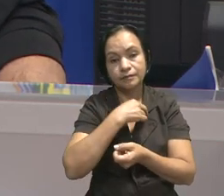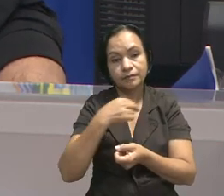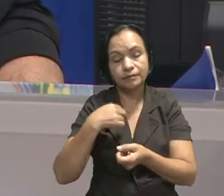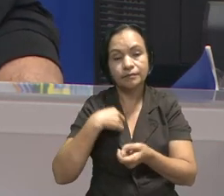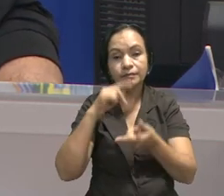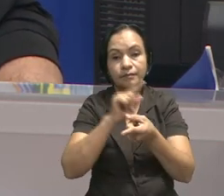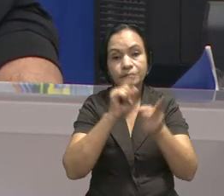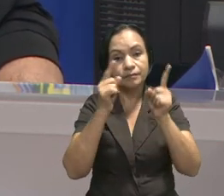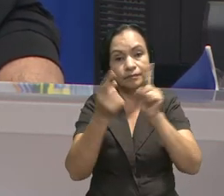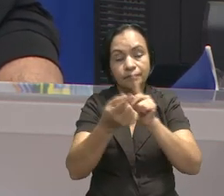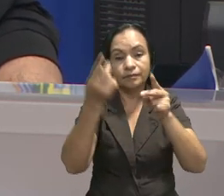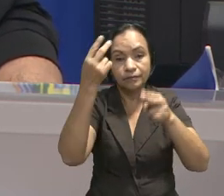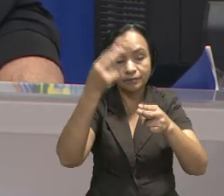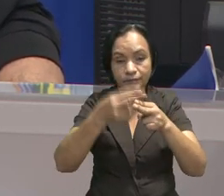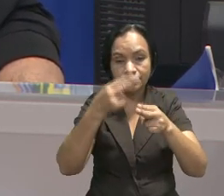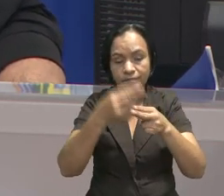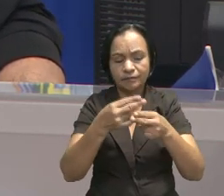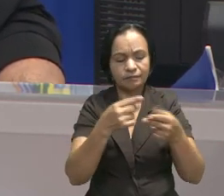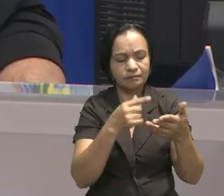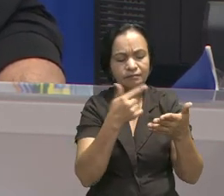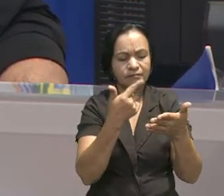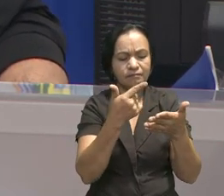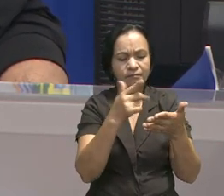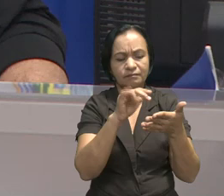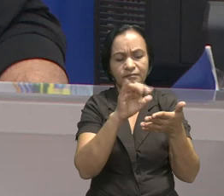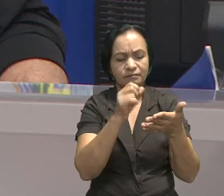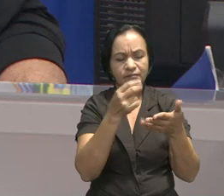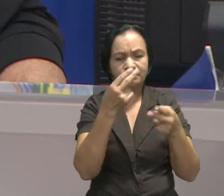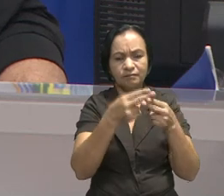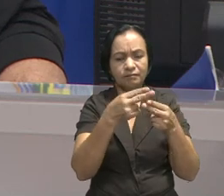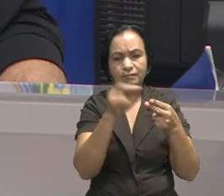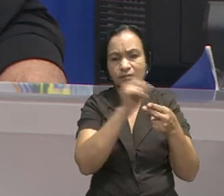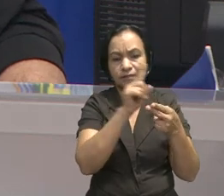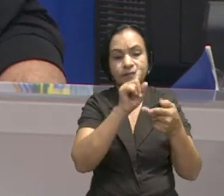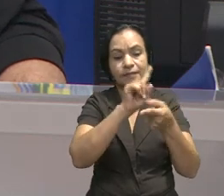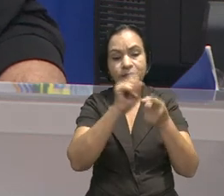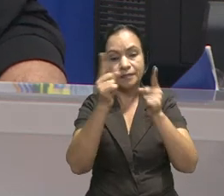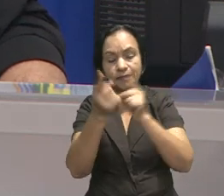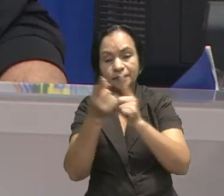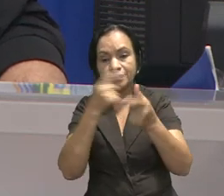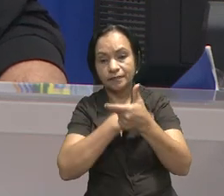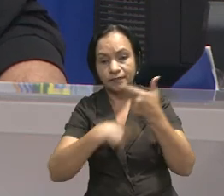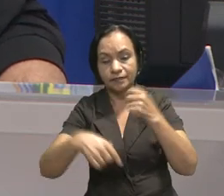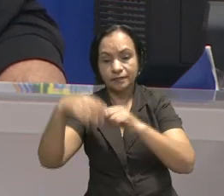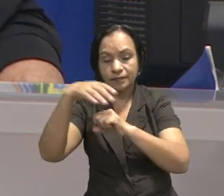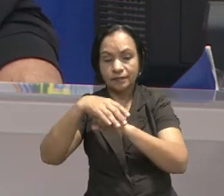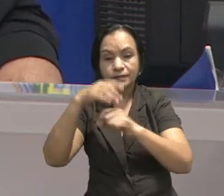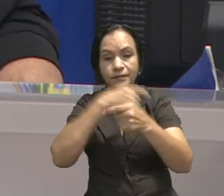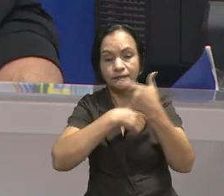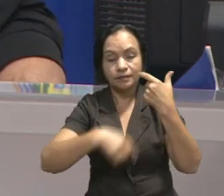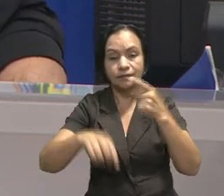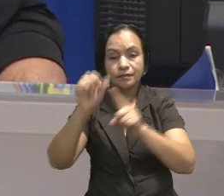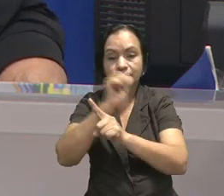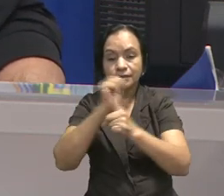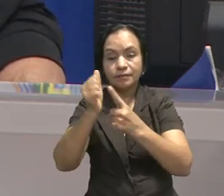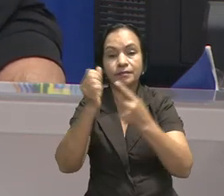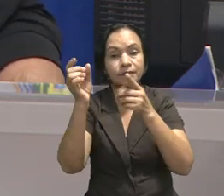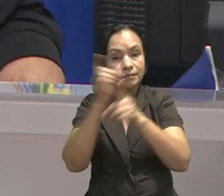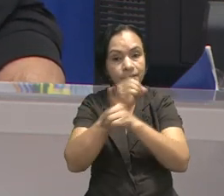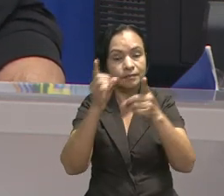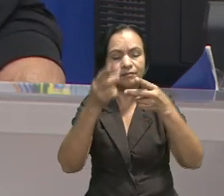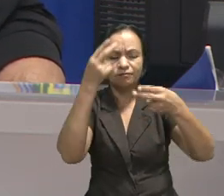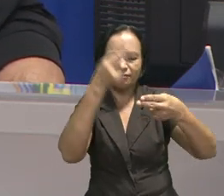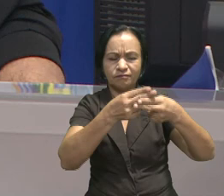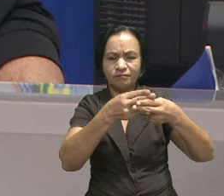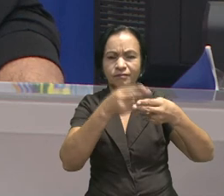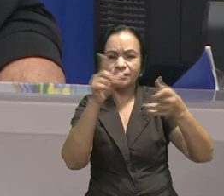que cambiar en la ley. Y eso es lo que planteaba el presidente de la Comisión y el presidente de la Asamblea, de que hay que ajustar el nombre